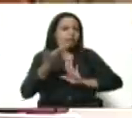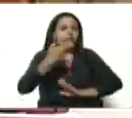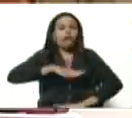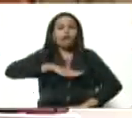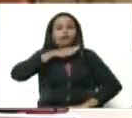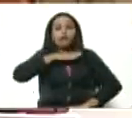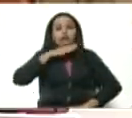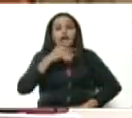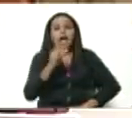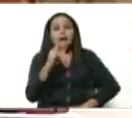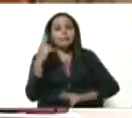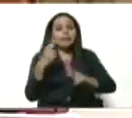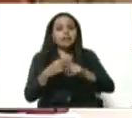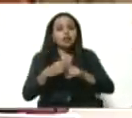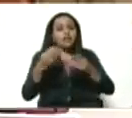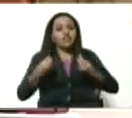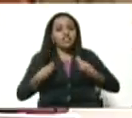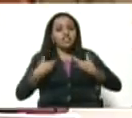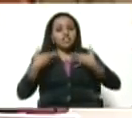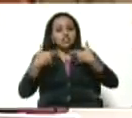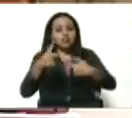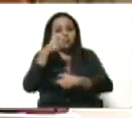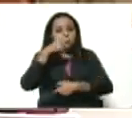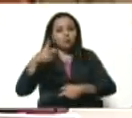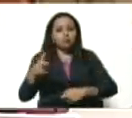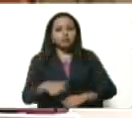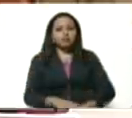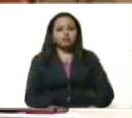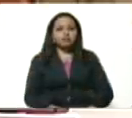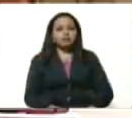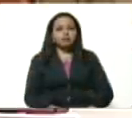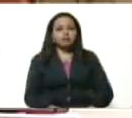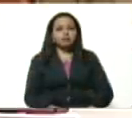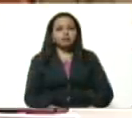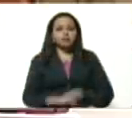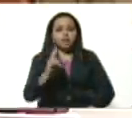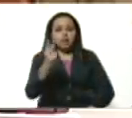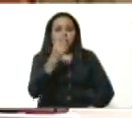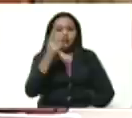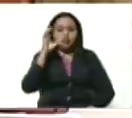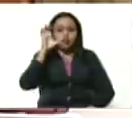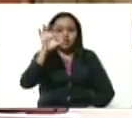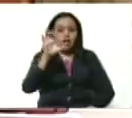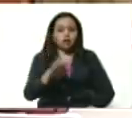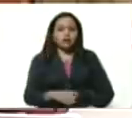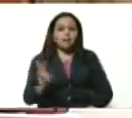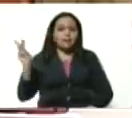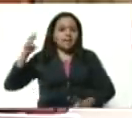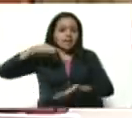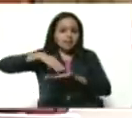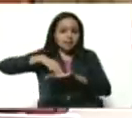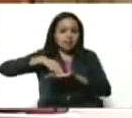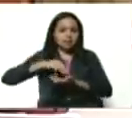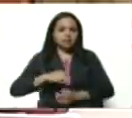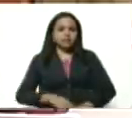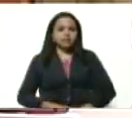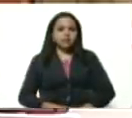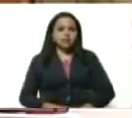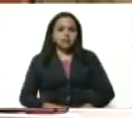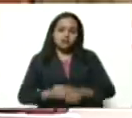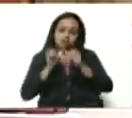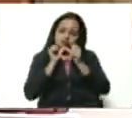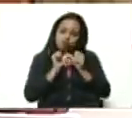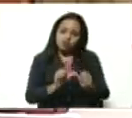amenace la vida la salud de nuestro pueblo el segundo estado del estado miranda se mantiene